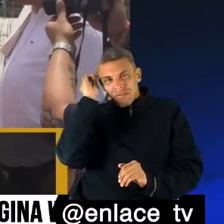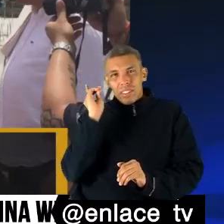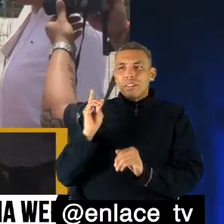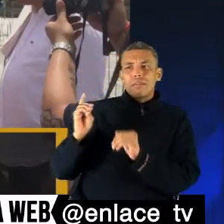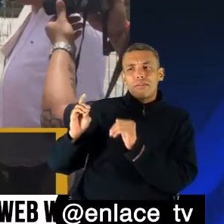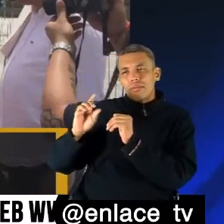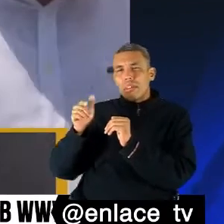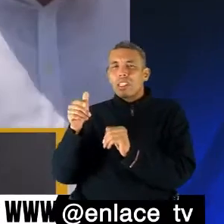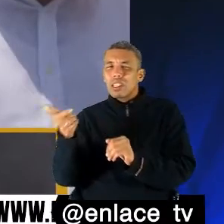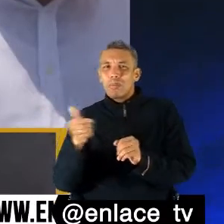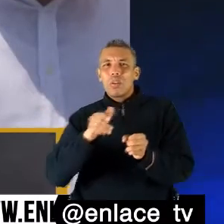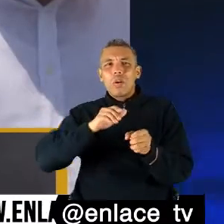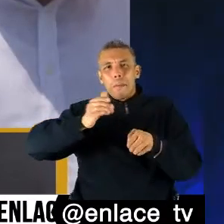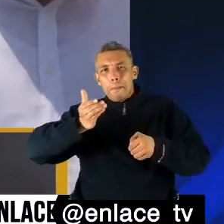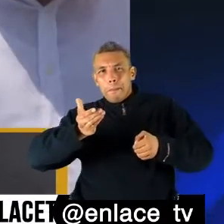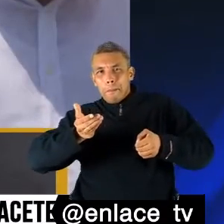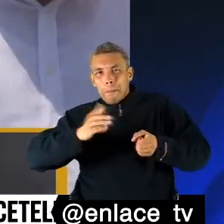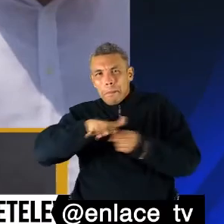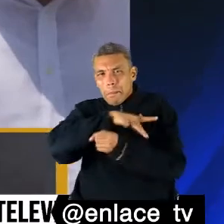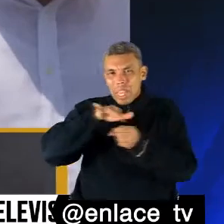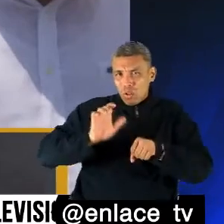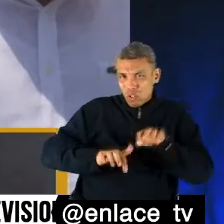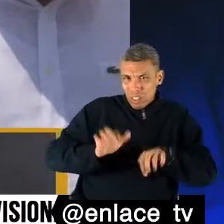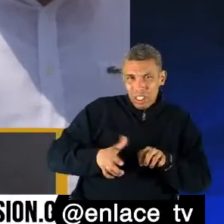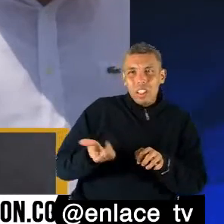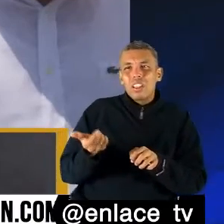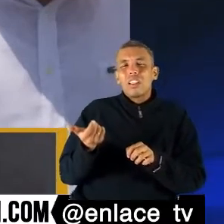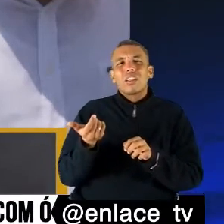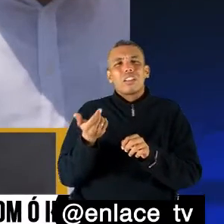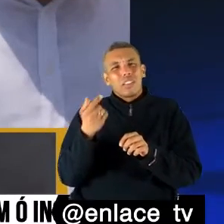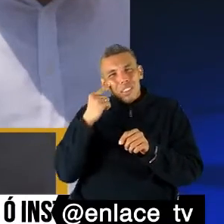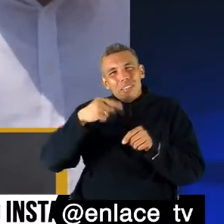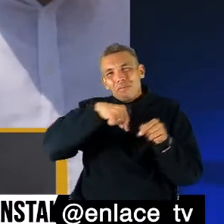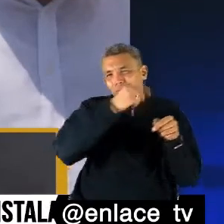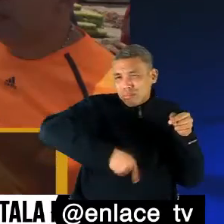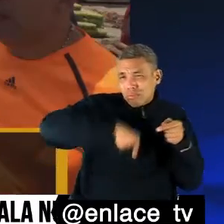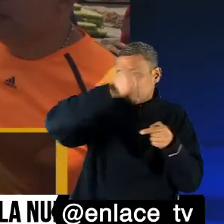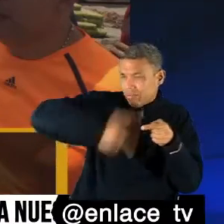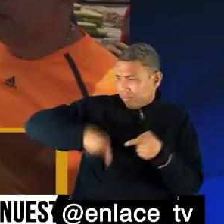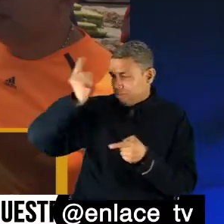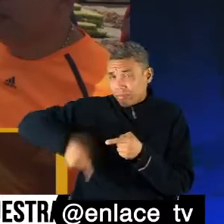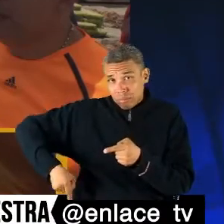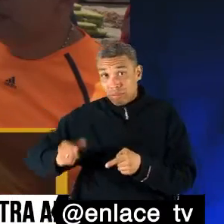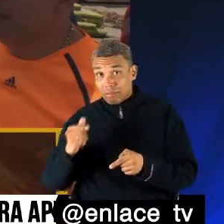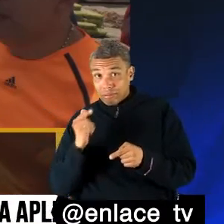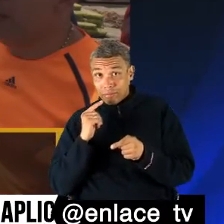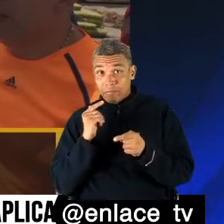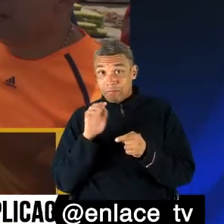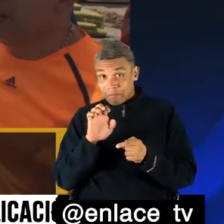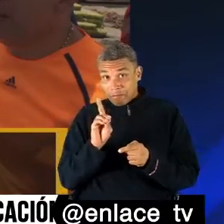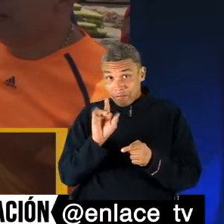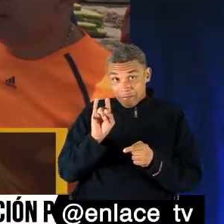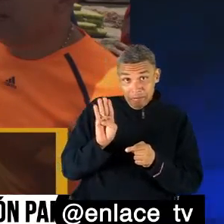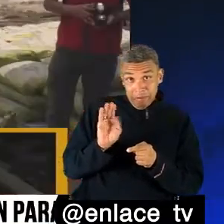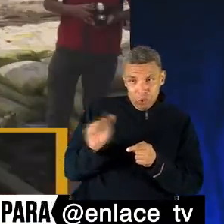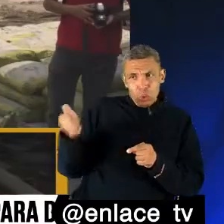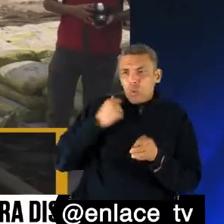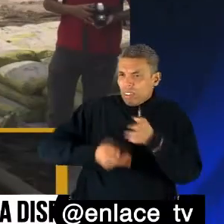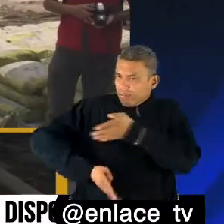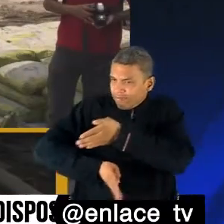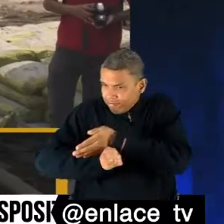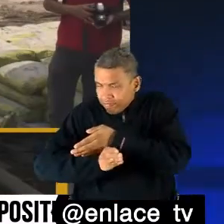sanitario, las diferentes viviendas que se han ido, digamos, llevando a cabo desde la administración pasada y que EDUBA sigue apoyando,